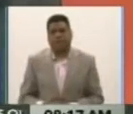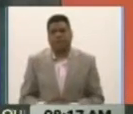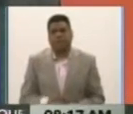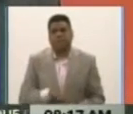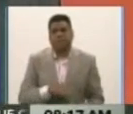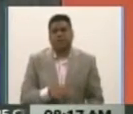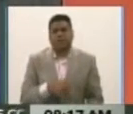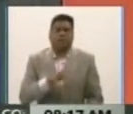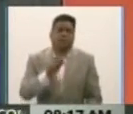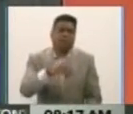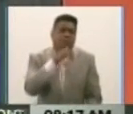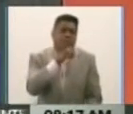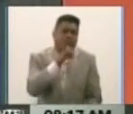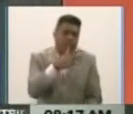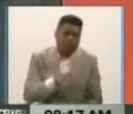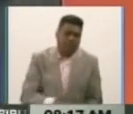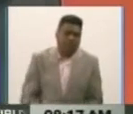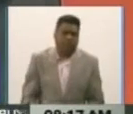como en formación.